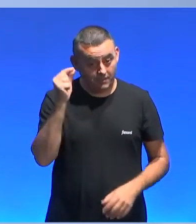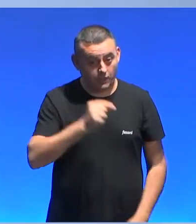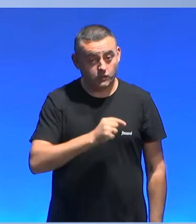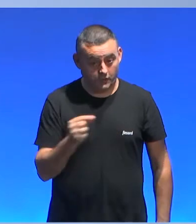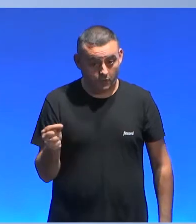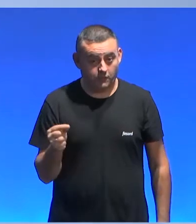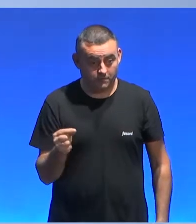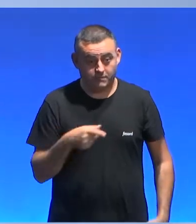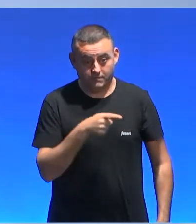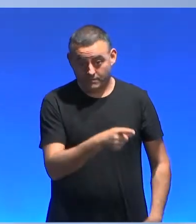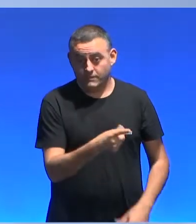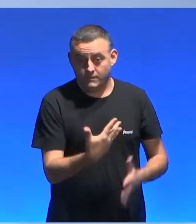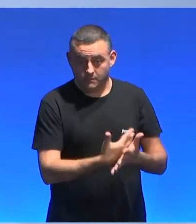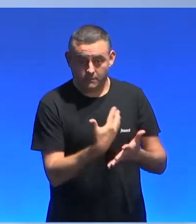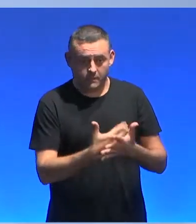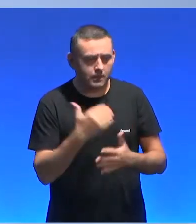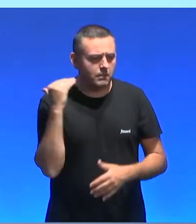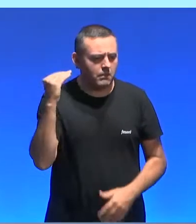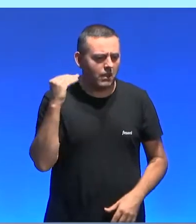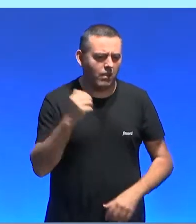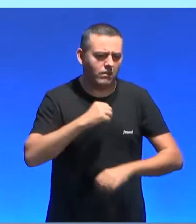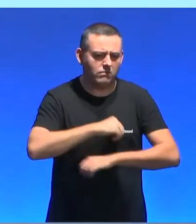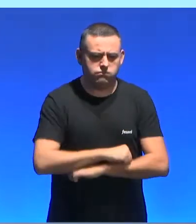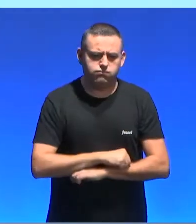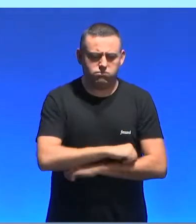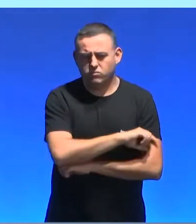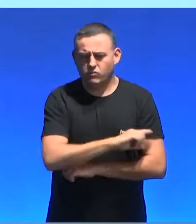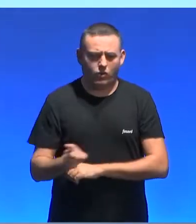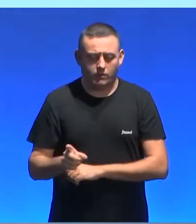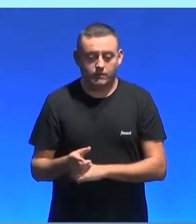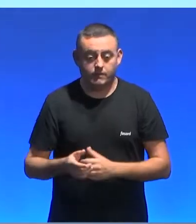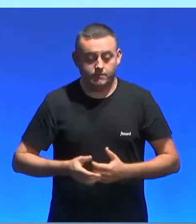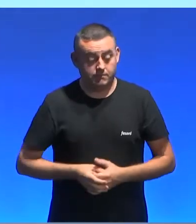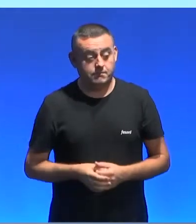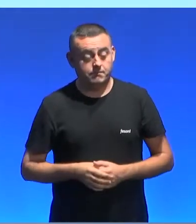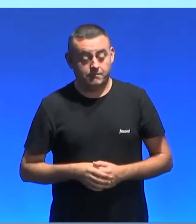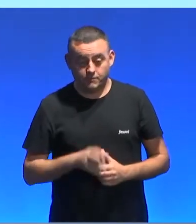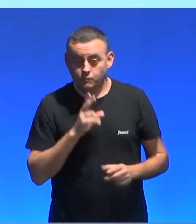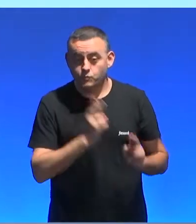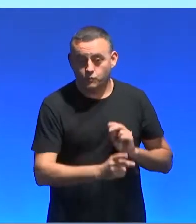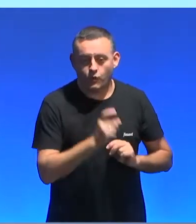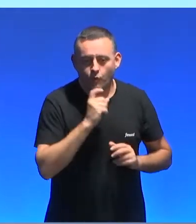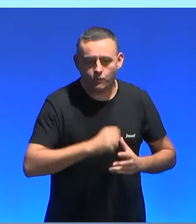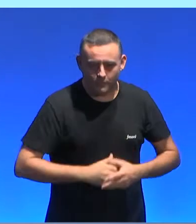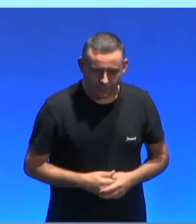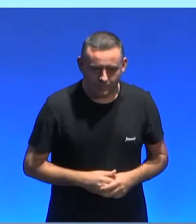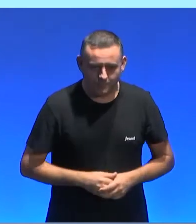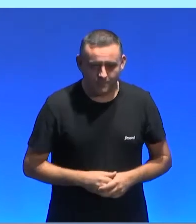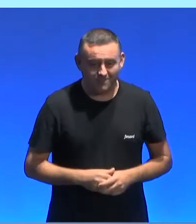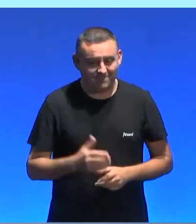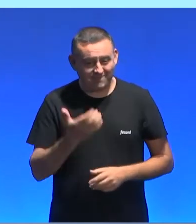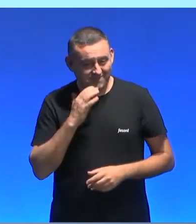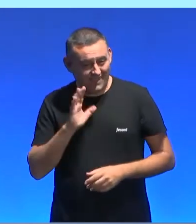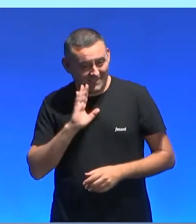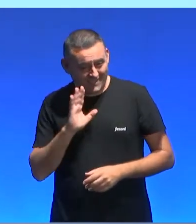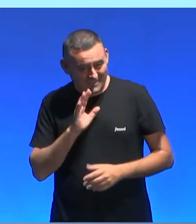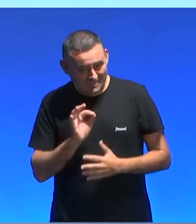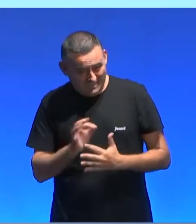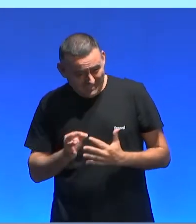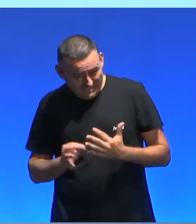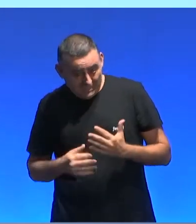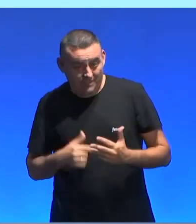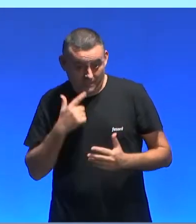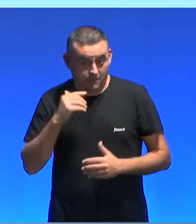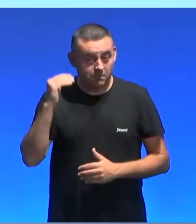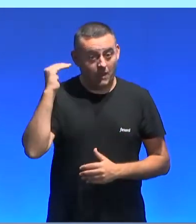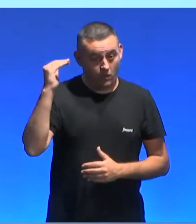contestar, porque todo lo que he dicho, la culpa es de los que tomaron decisiones, que